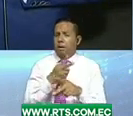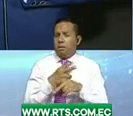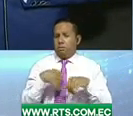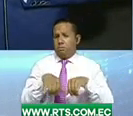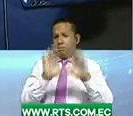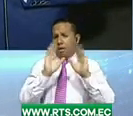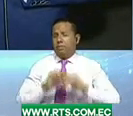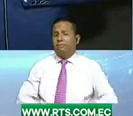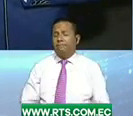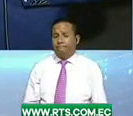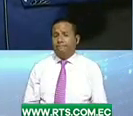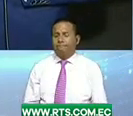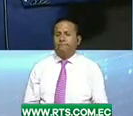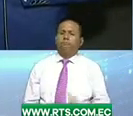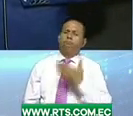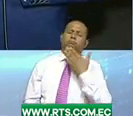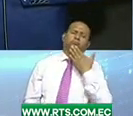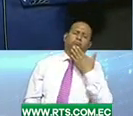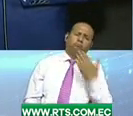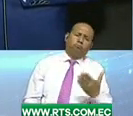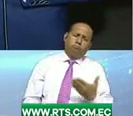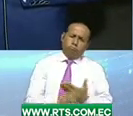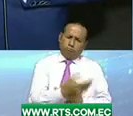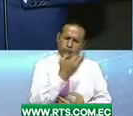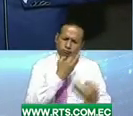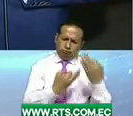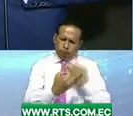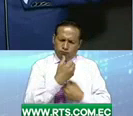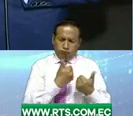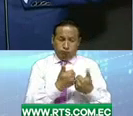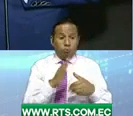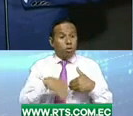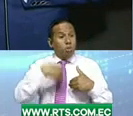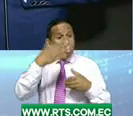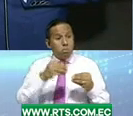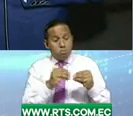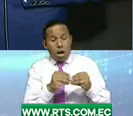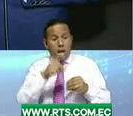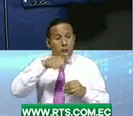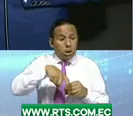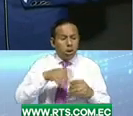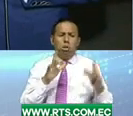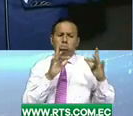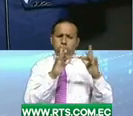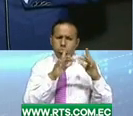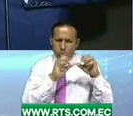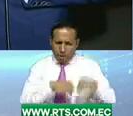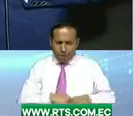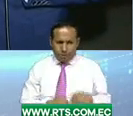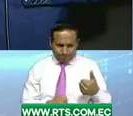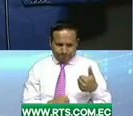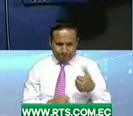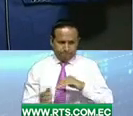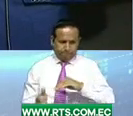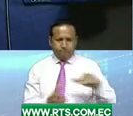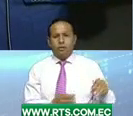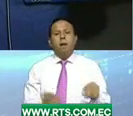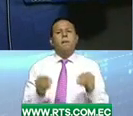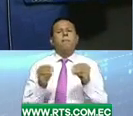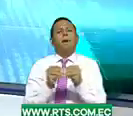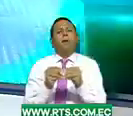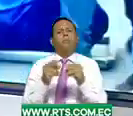por estos reportes completos. Volveremos a enlazarnos contigo si la situación así lo requiere. Vamos con más temas de Crónica